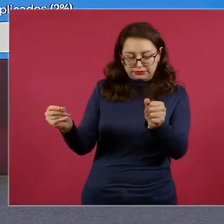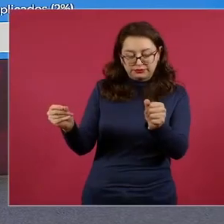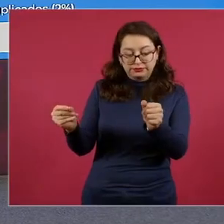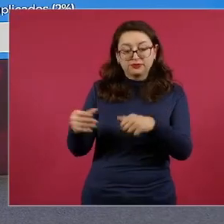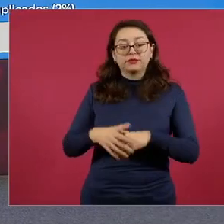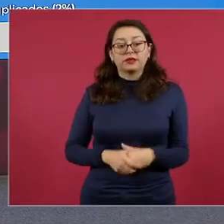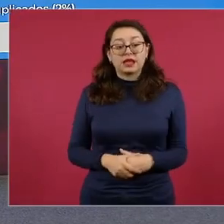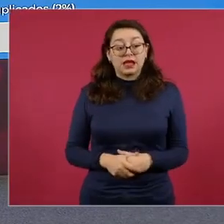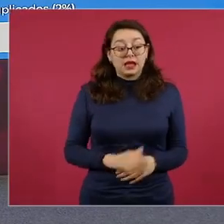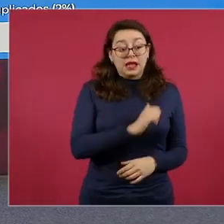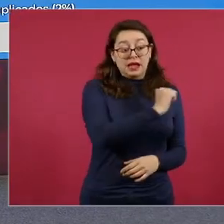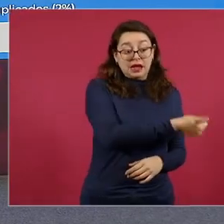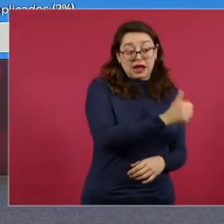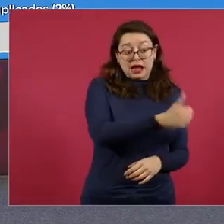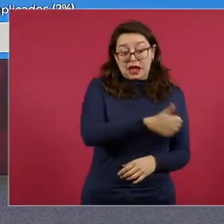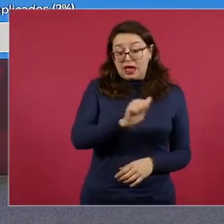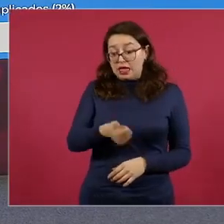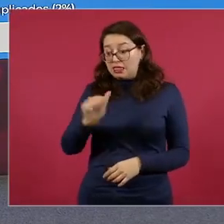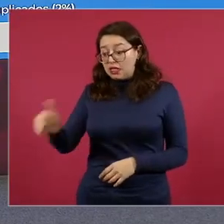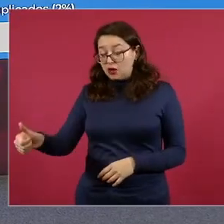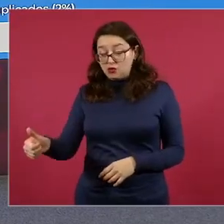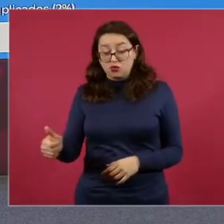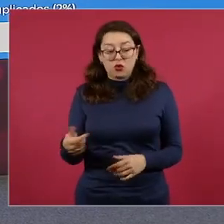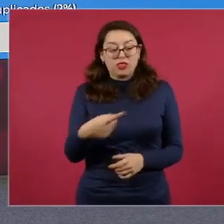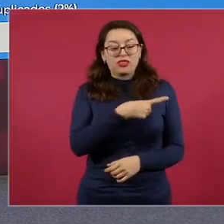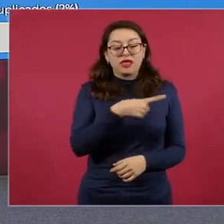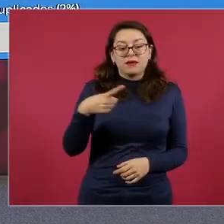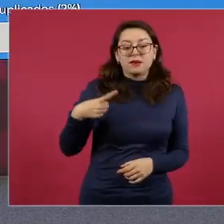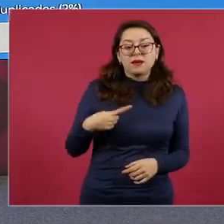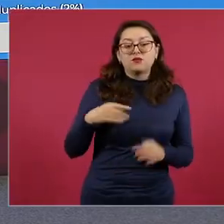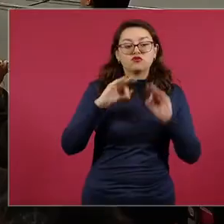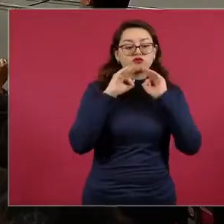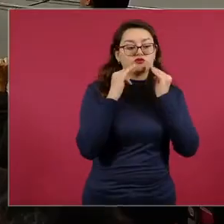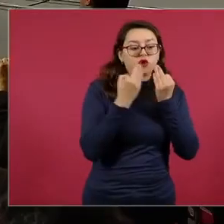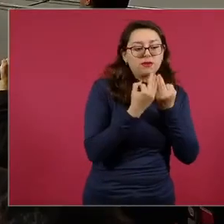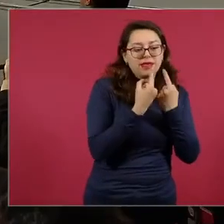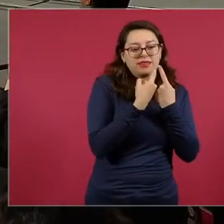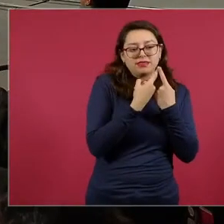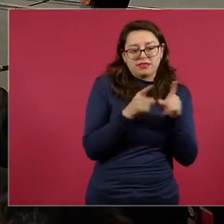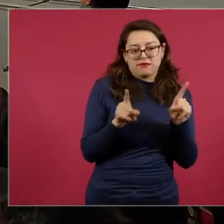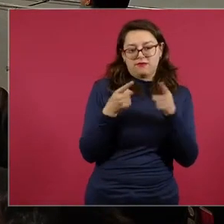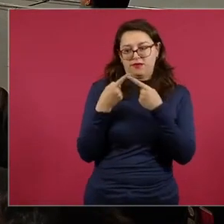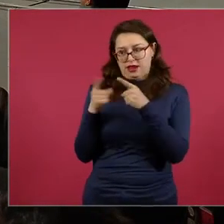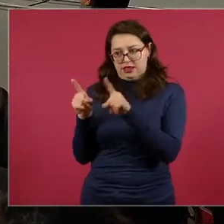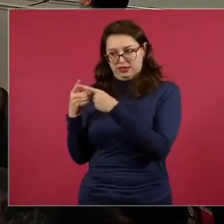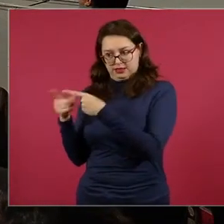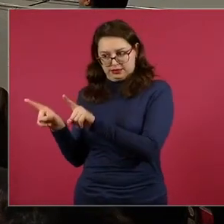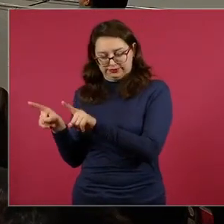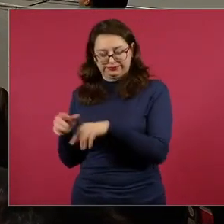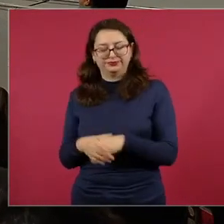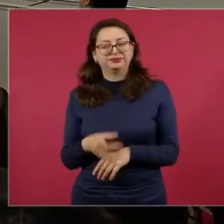tenemos estrategias diferenciadas que vamos a ver a continuación. Adelante. En el